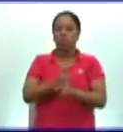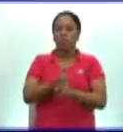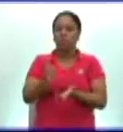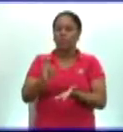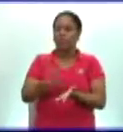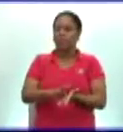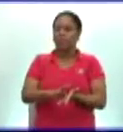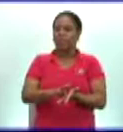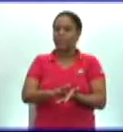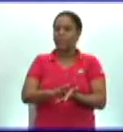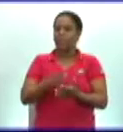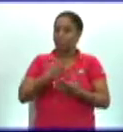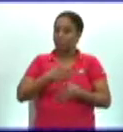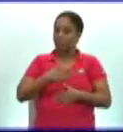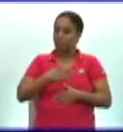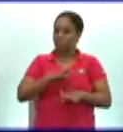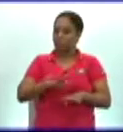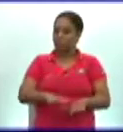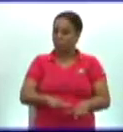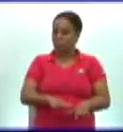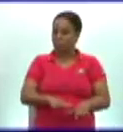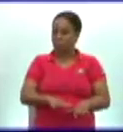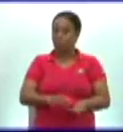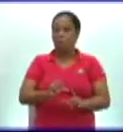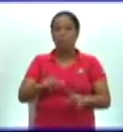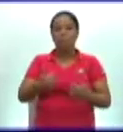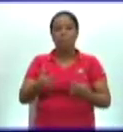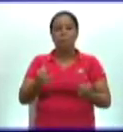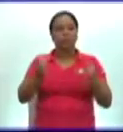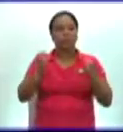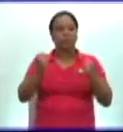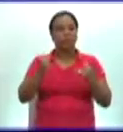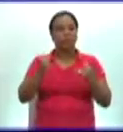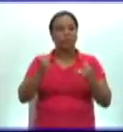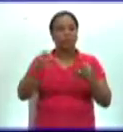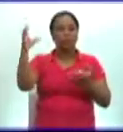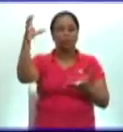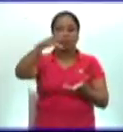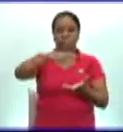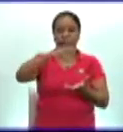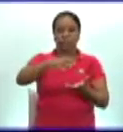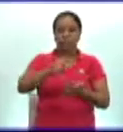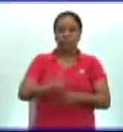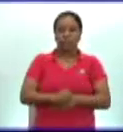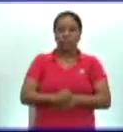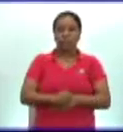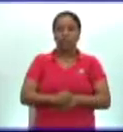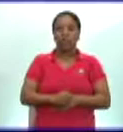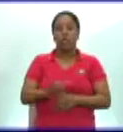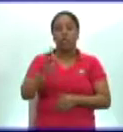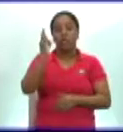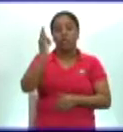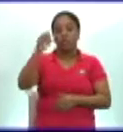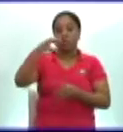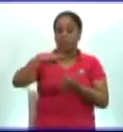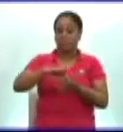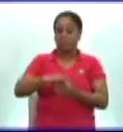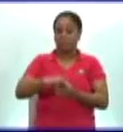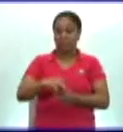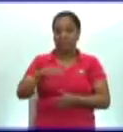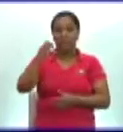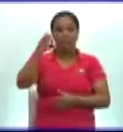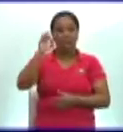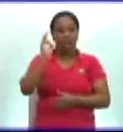se encuentra en reposo. ¿Cuáles son las fuerzas que actúan? La fuerza de gravedad y